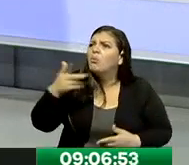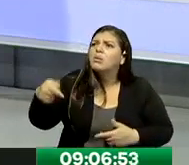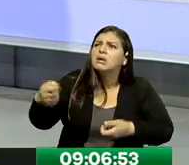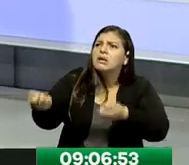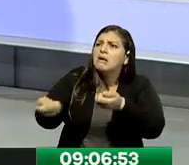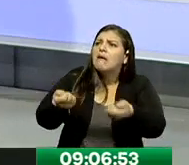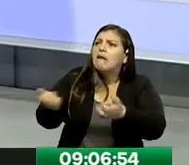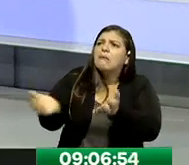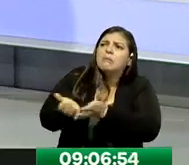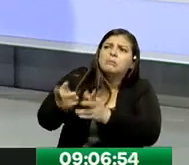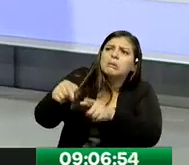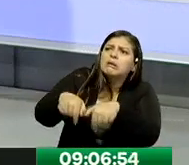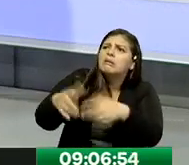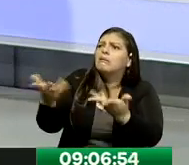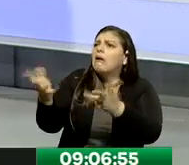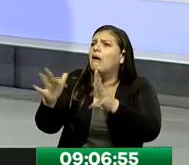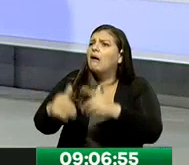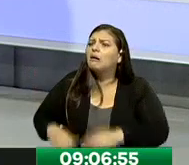situación